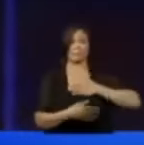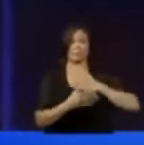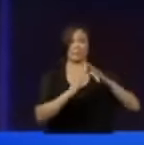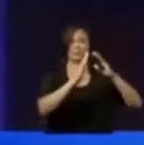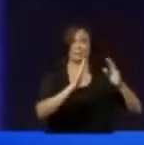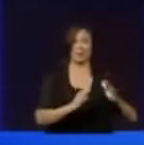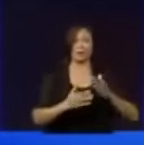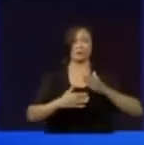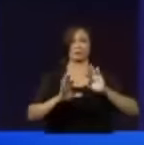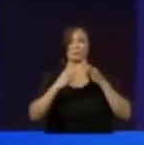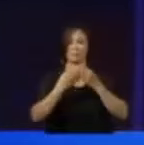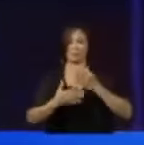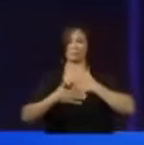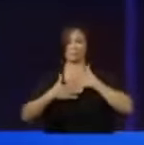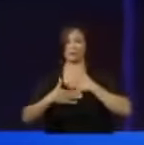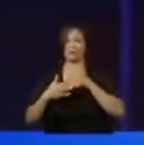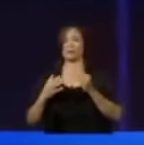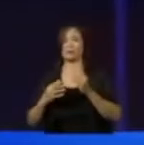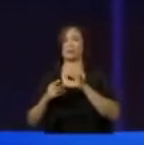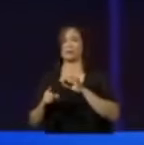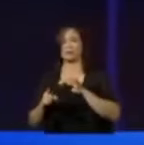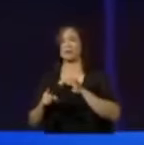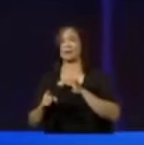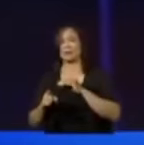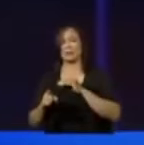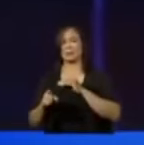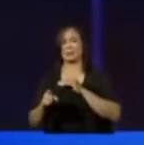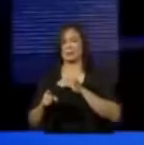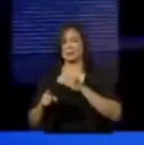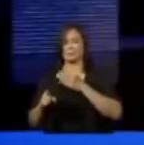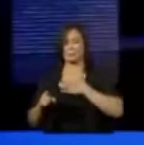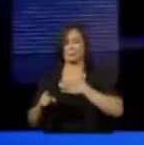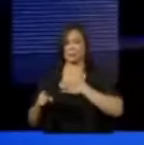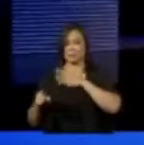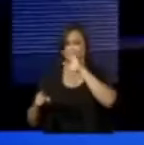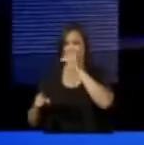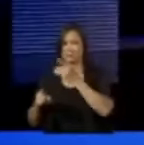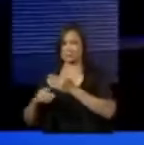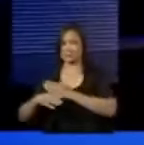Vivienda, Familia Feliz y Vivienda Dominicana se Reconstruye. Gracias,